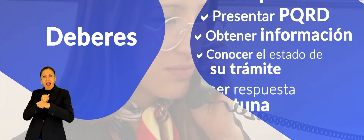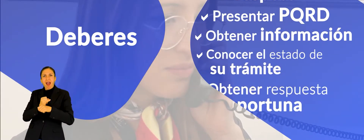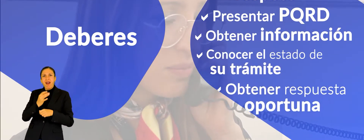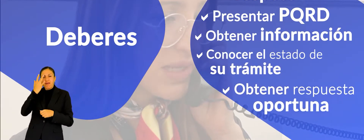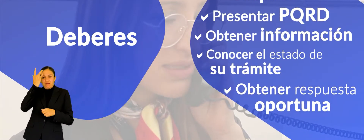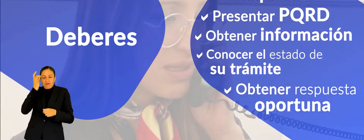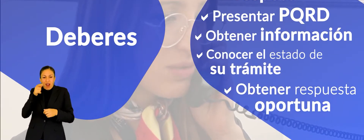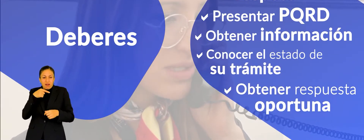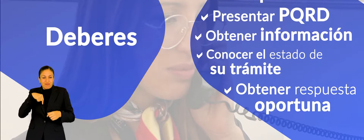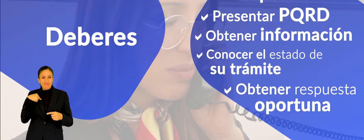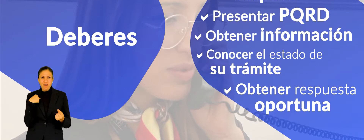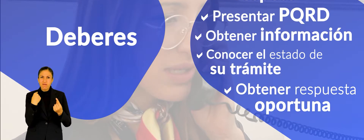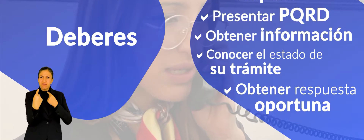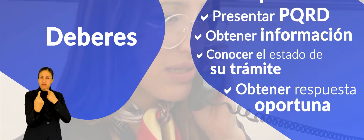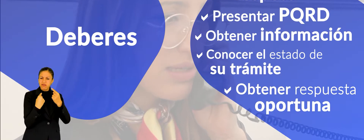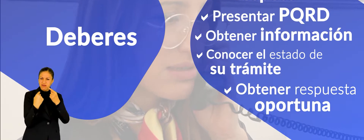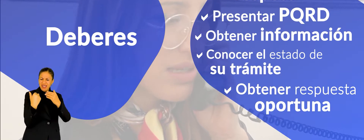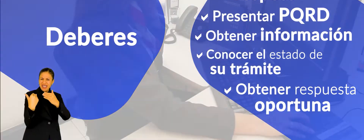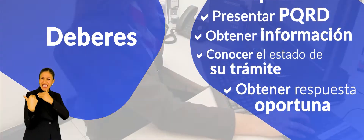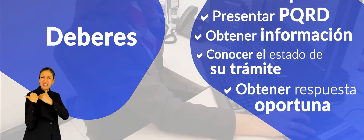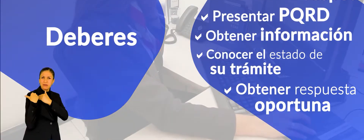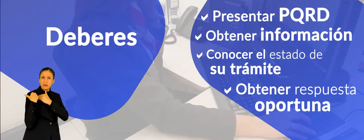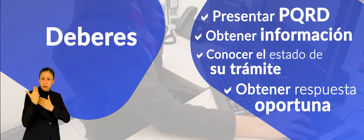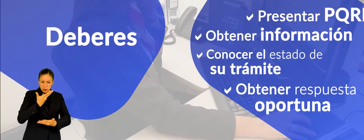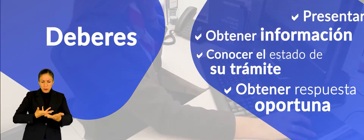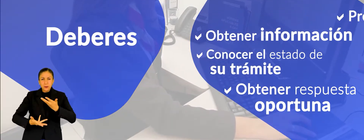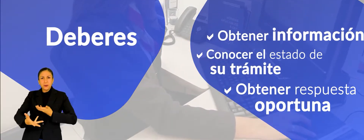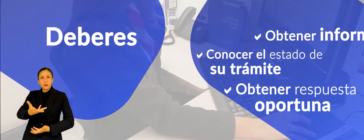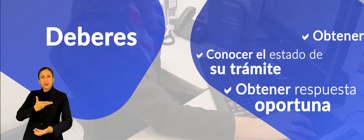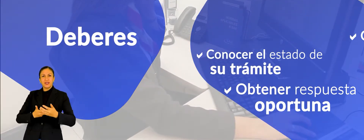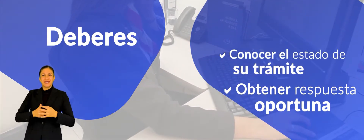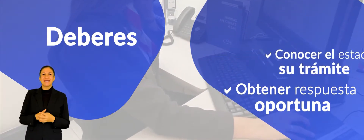logramos con una relación de responsabilidad mutua.